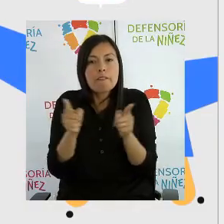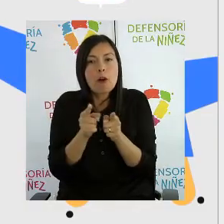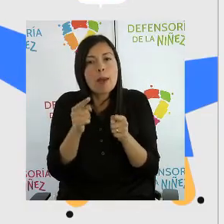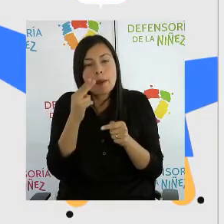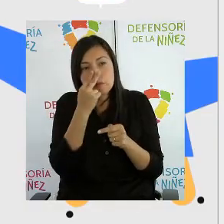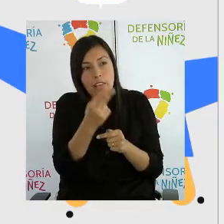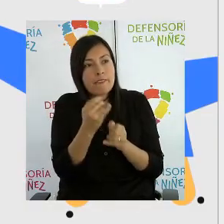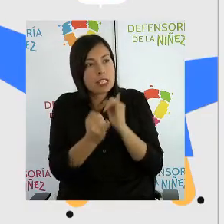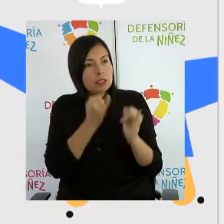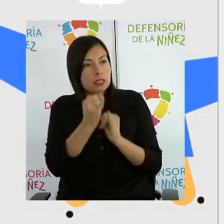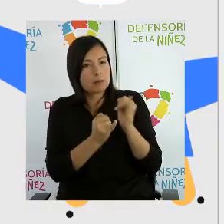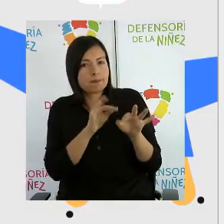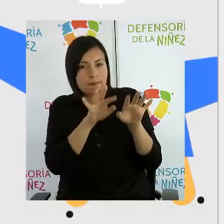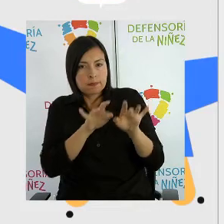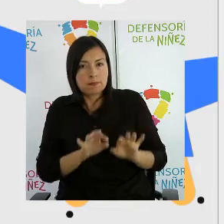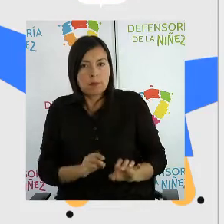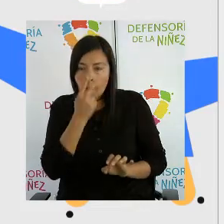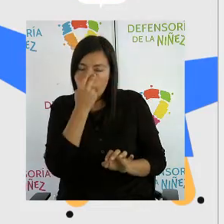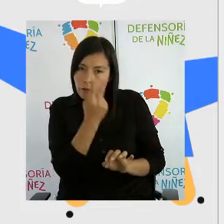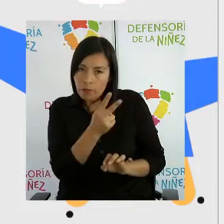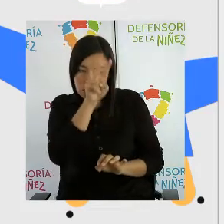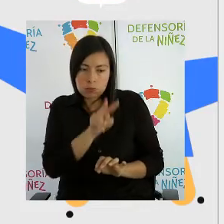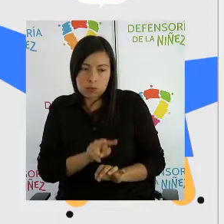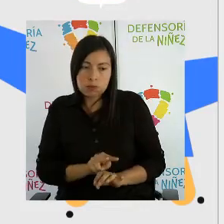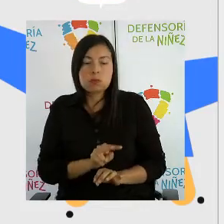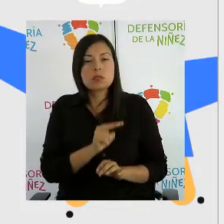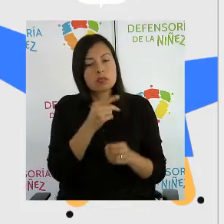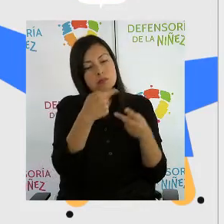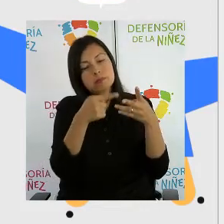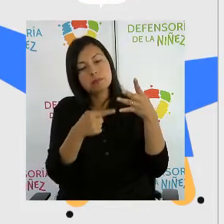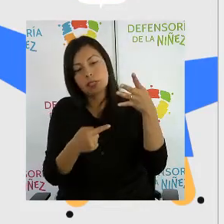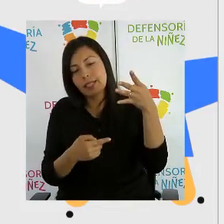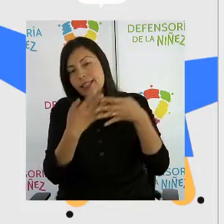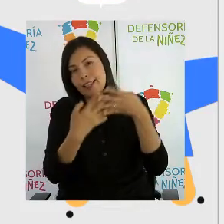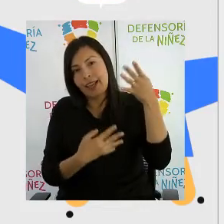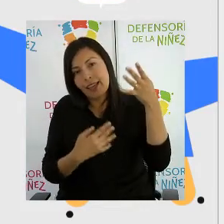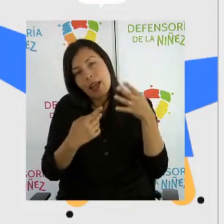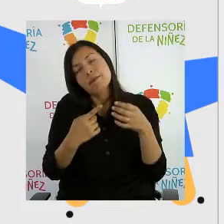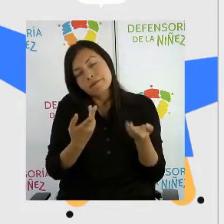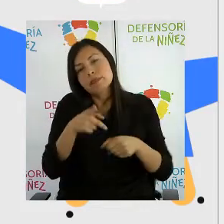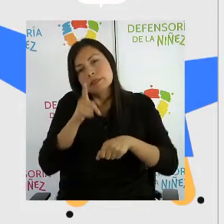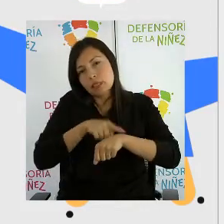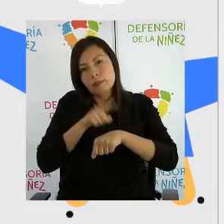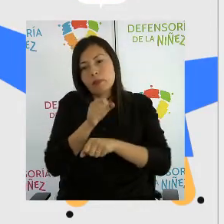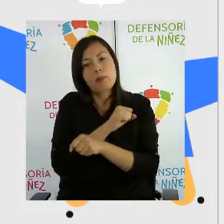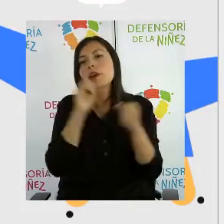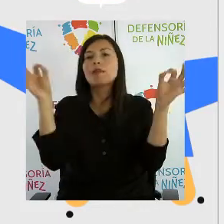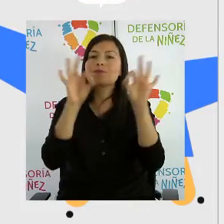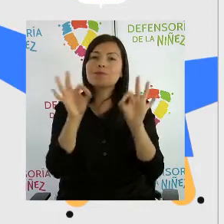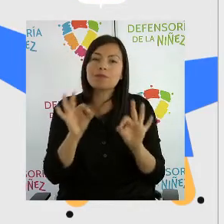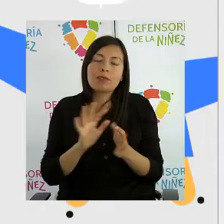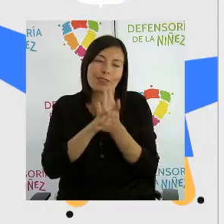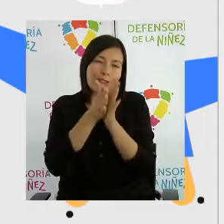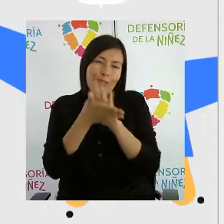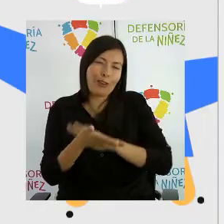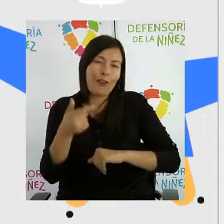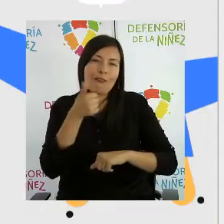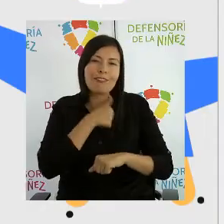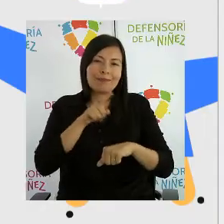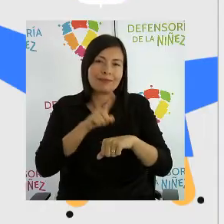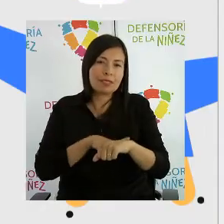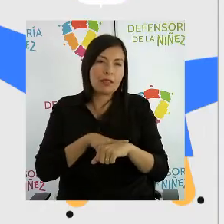web ustedes en la página destinada al informe pueden verlas en detalle, porque por razones obvias no las podíamos explicitar completamente. Ahí